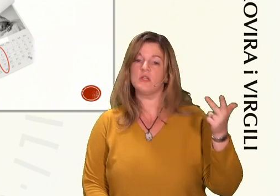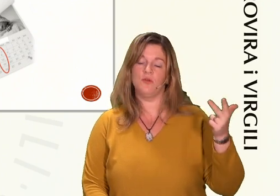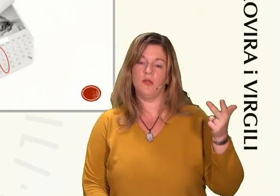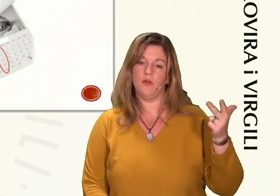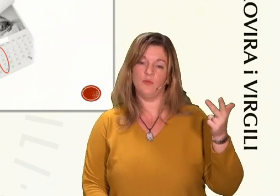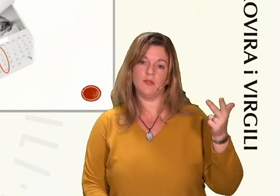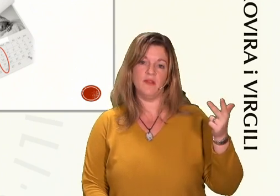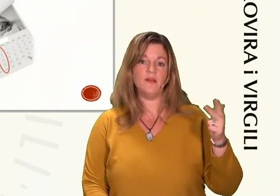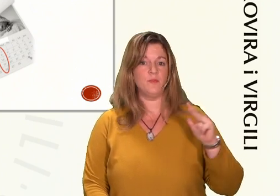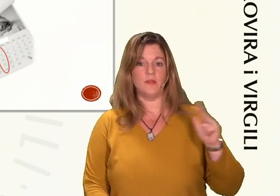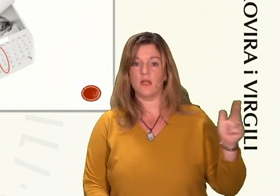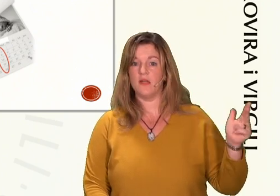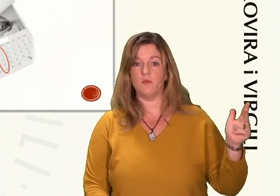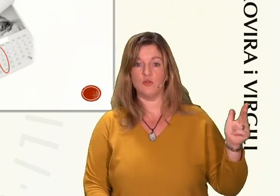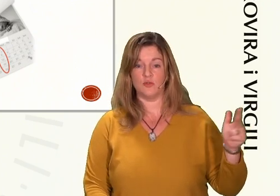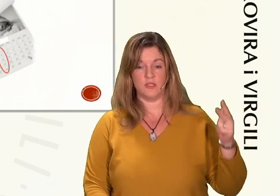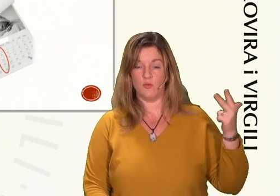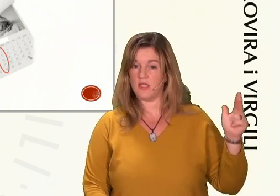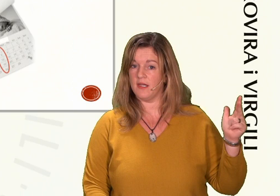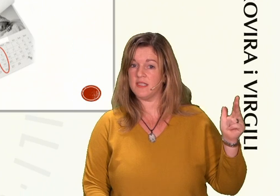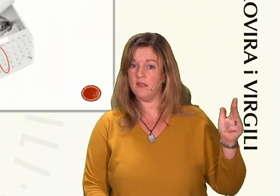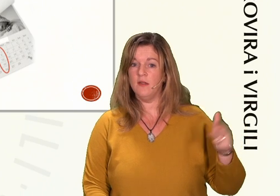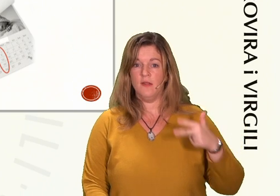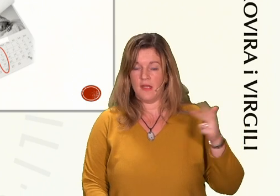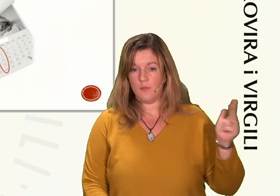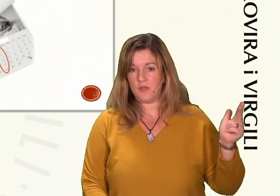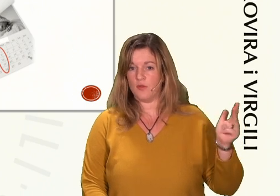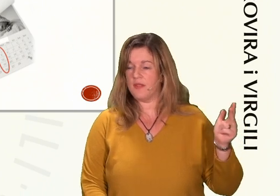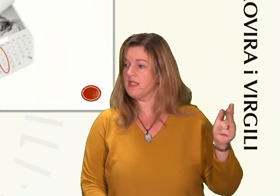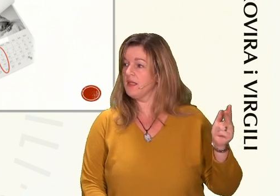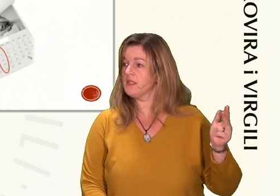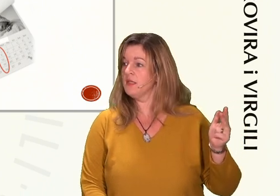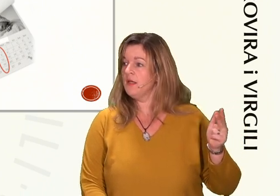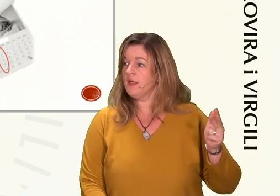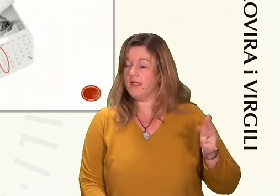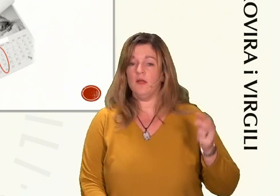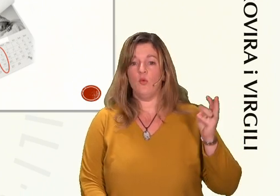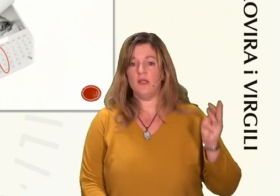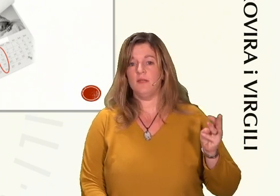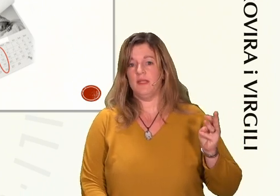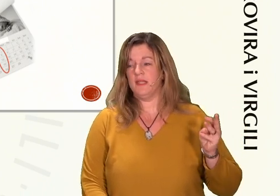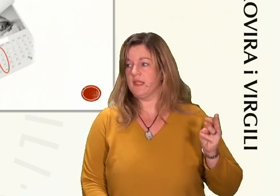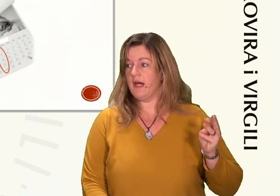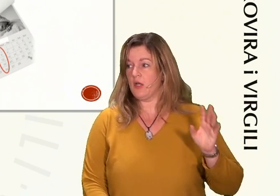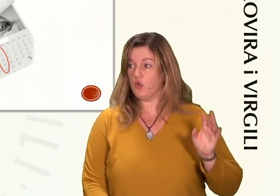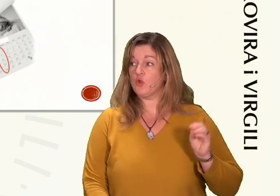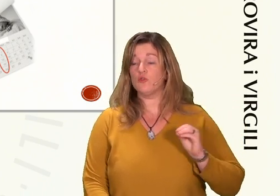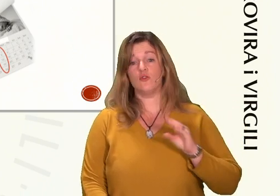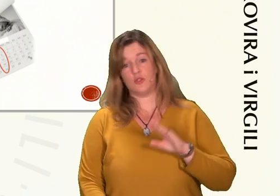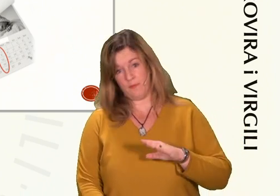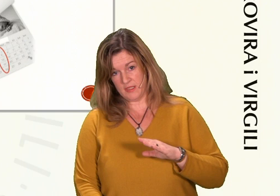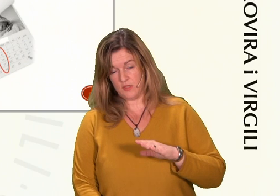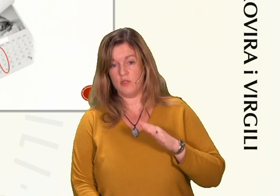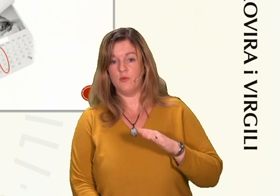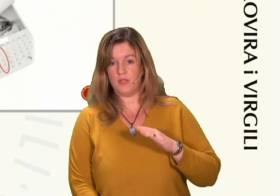un cuestionario de autoaprendizaje que podéis realizar vosotros desde vuestra casa en el momento que deseéis y una actividad a entregar. No todos